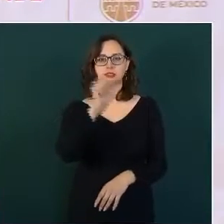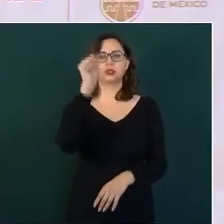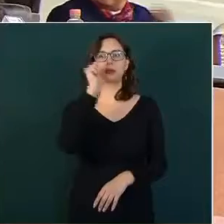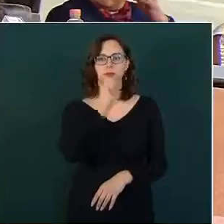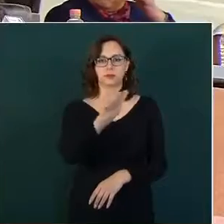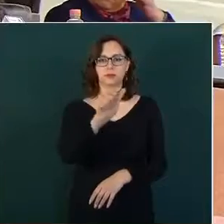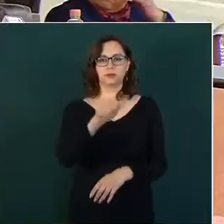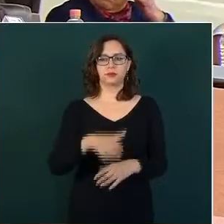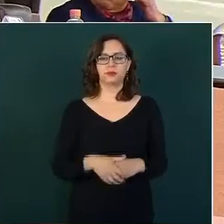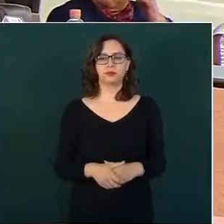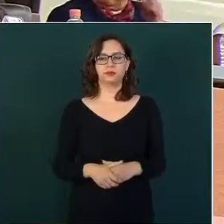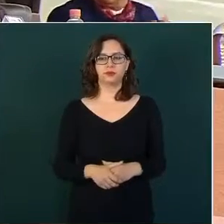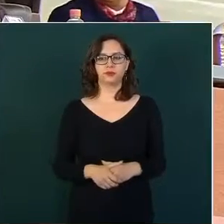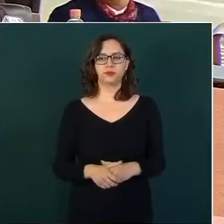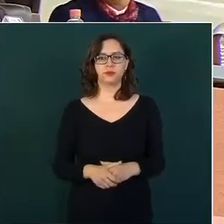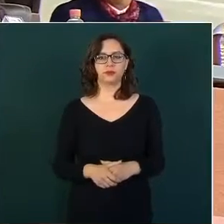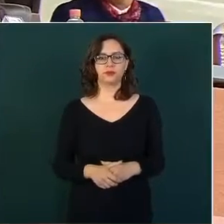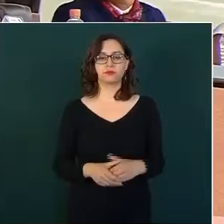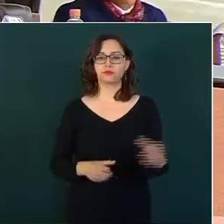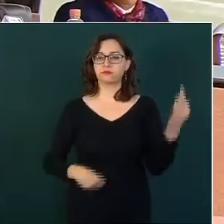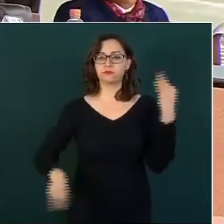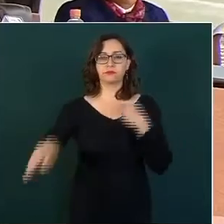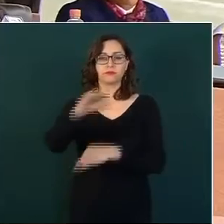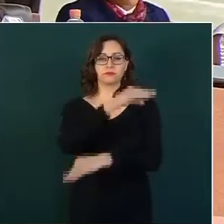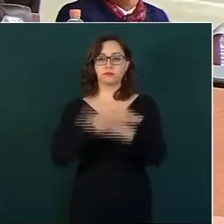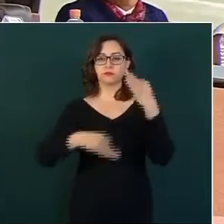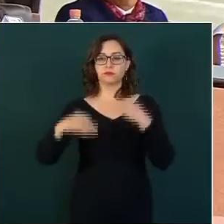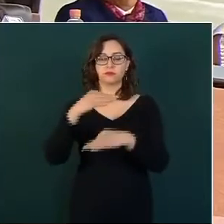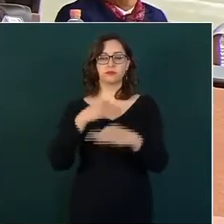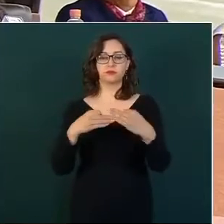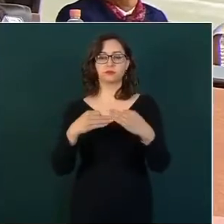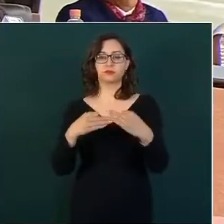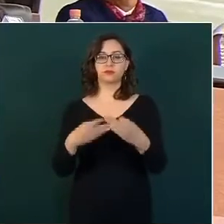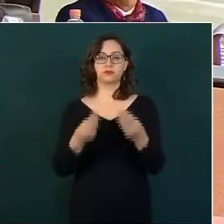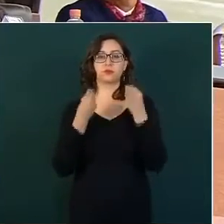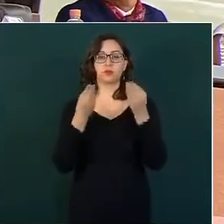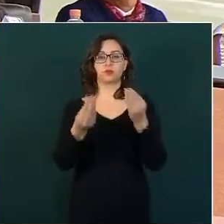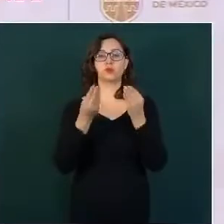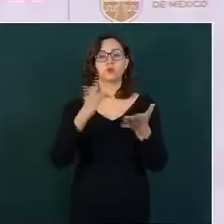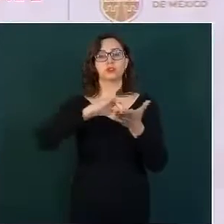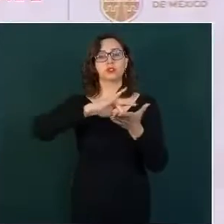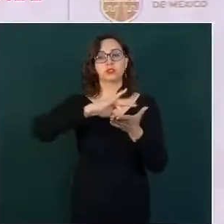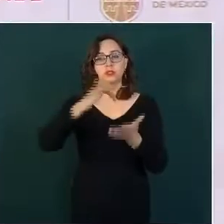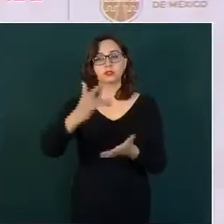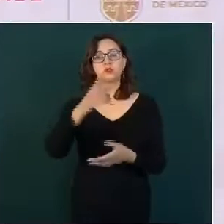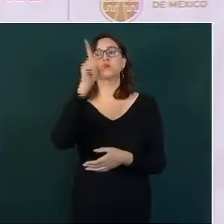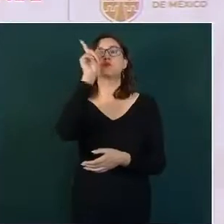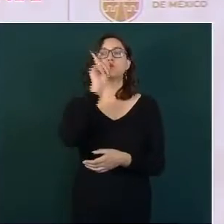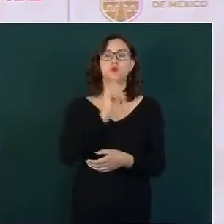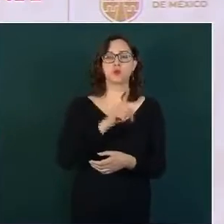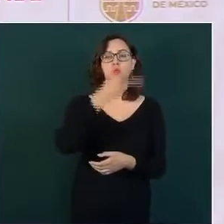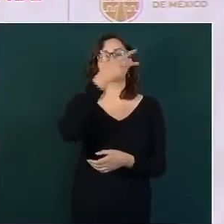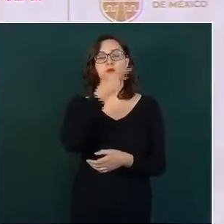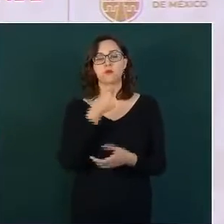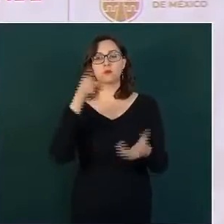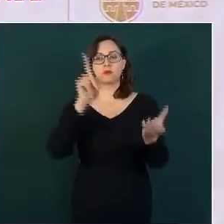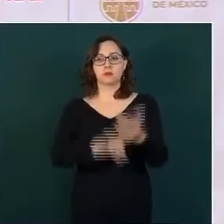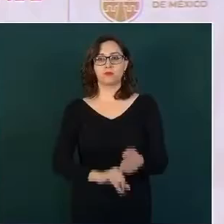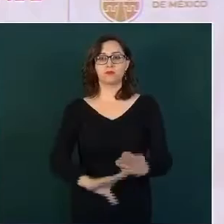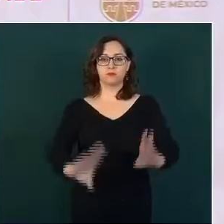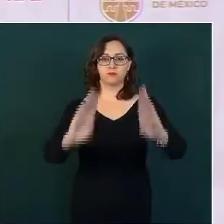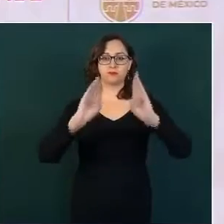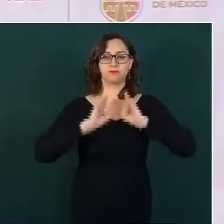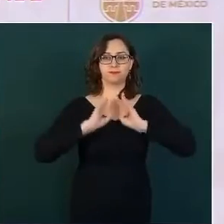Gracias a todos, mujeres y hombres de las Fuerzas